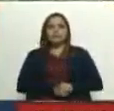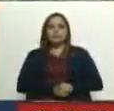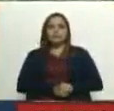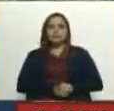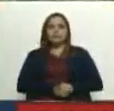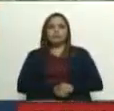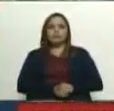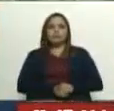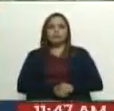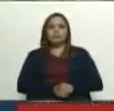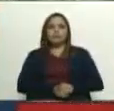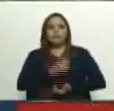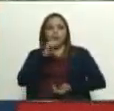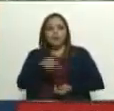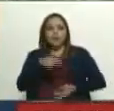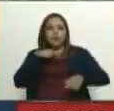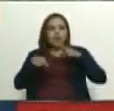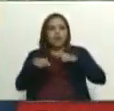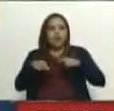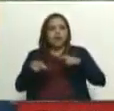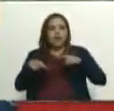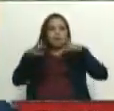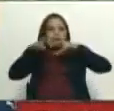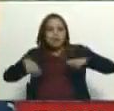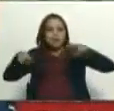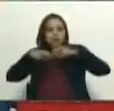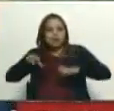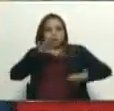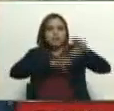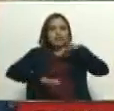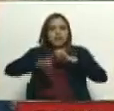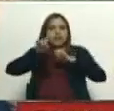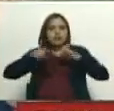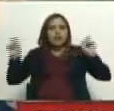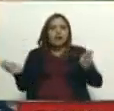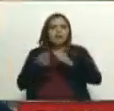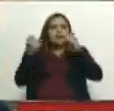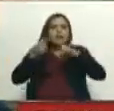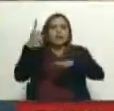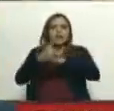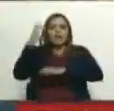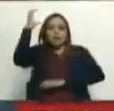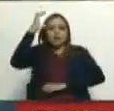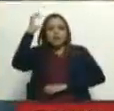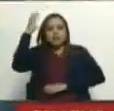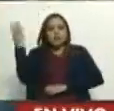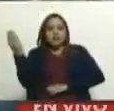lo que tiene que ver con los estudios científicos, pero también con una campaña de concientización.